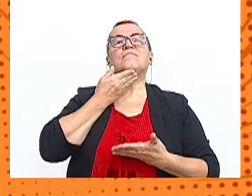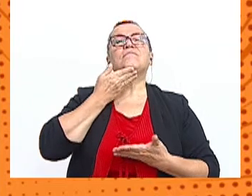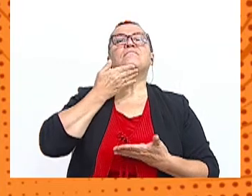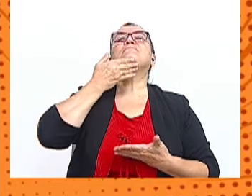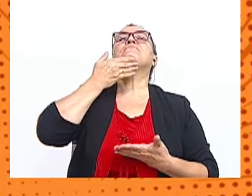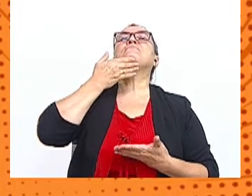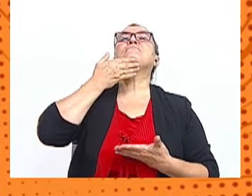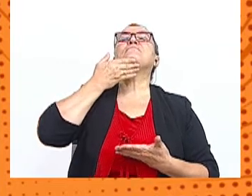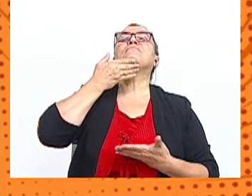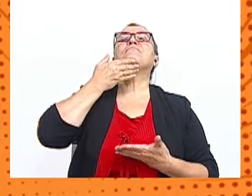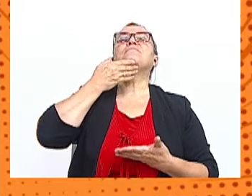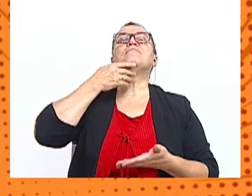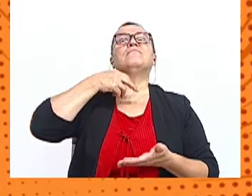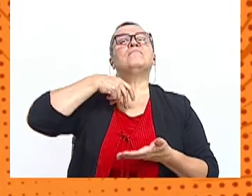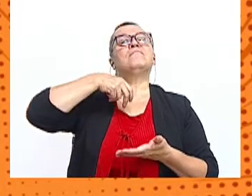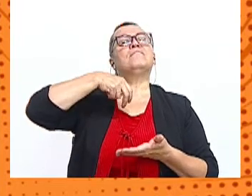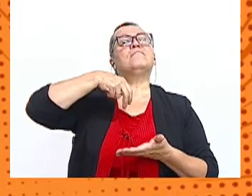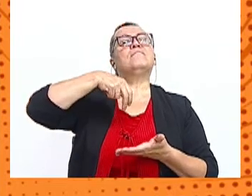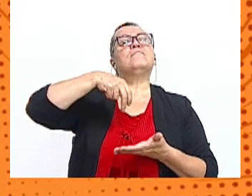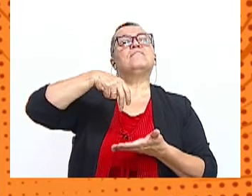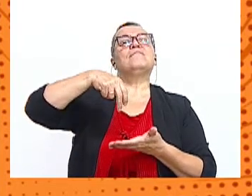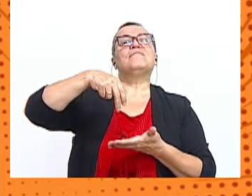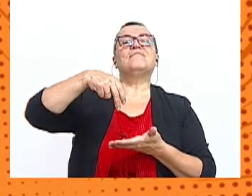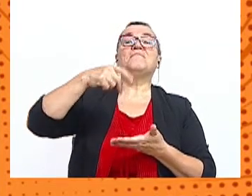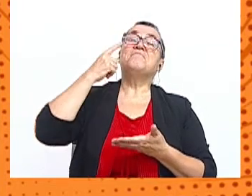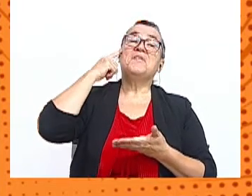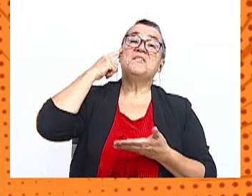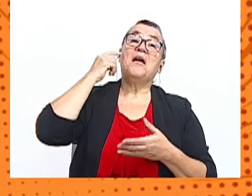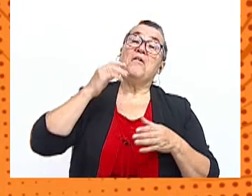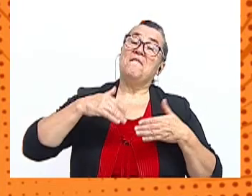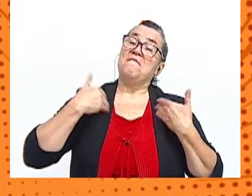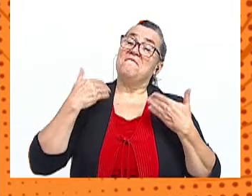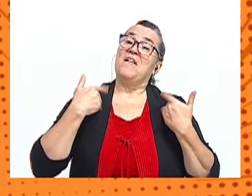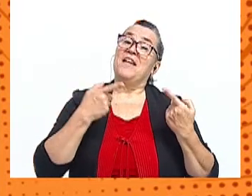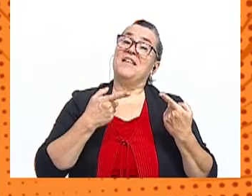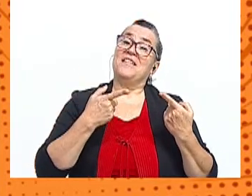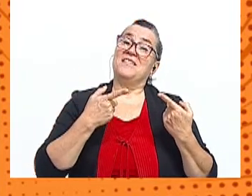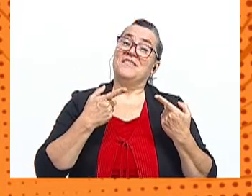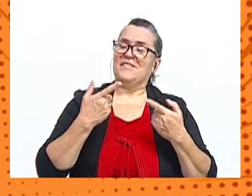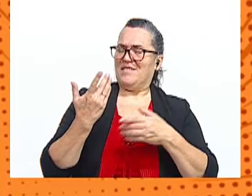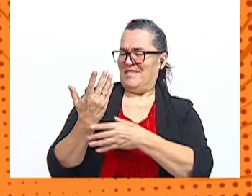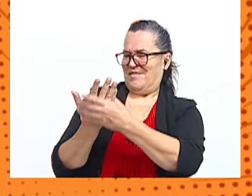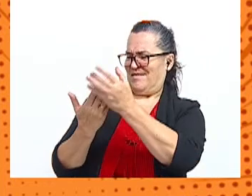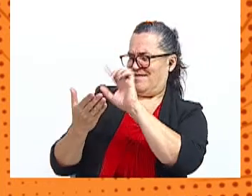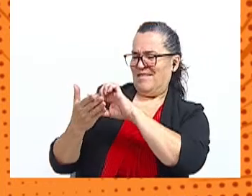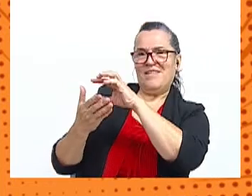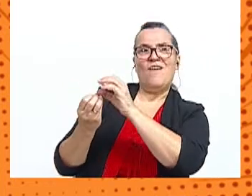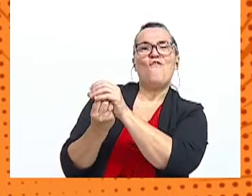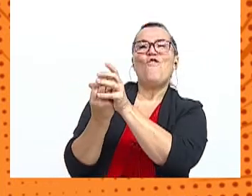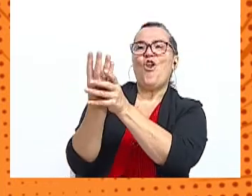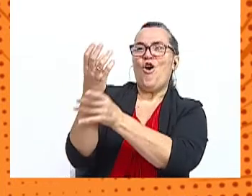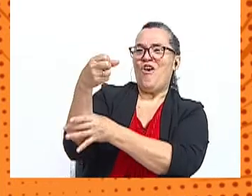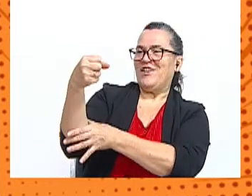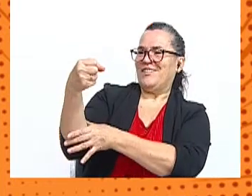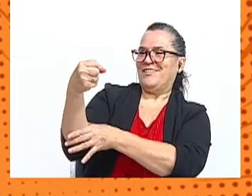alto, podríamos pensar que va feliz, y lleva en su mano un ramo de flores.